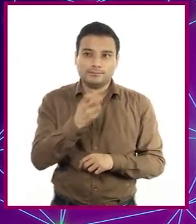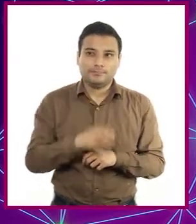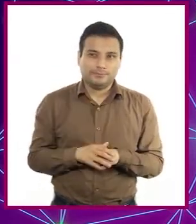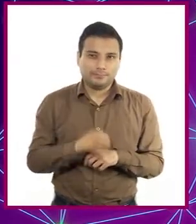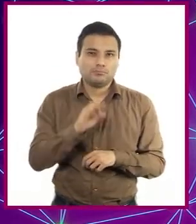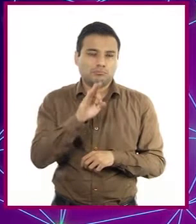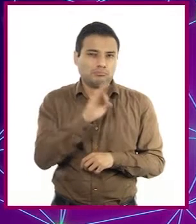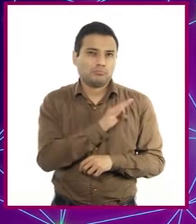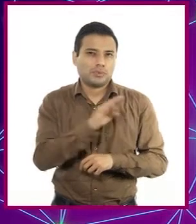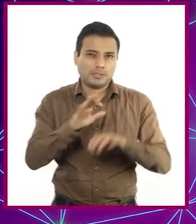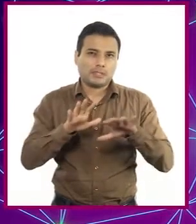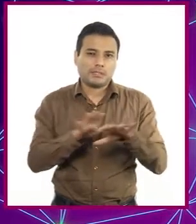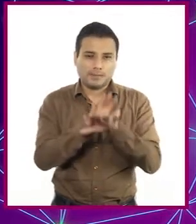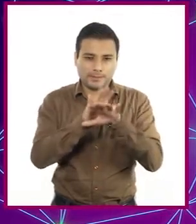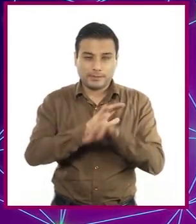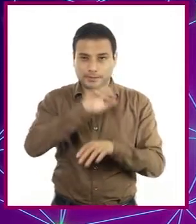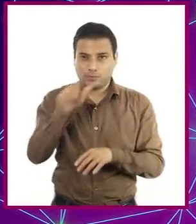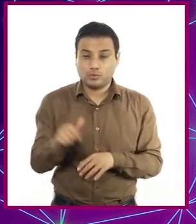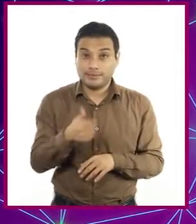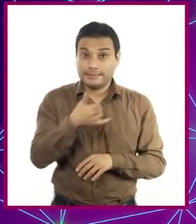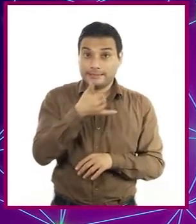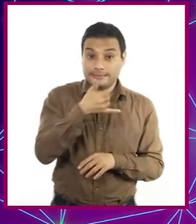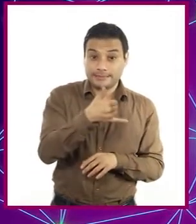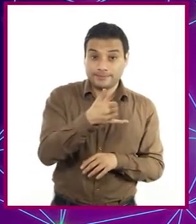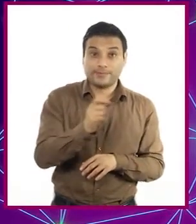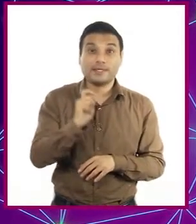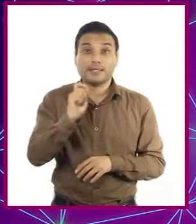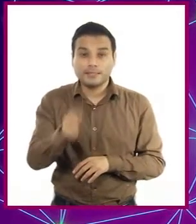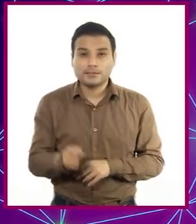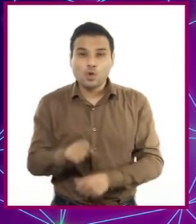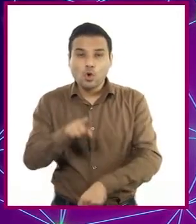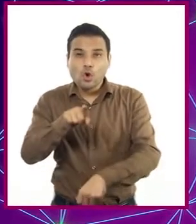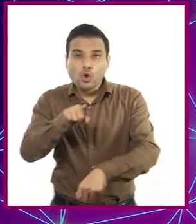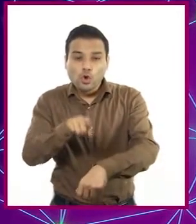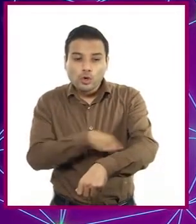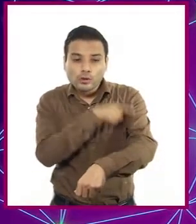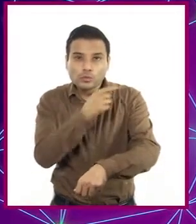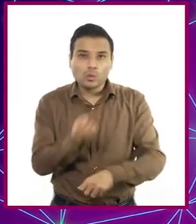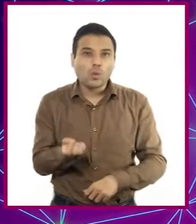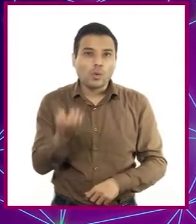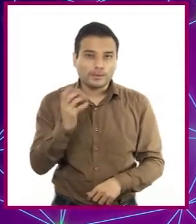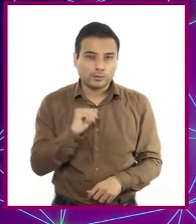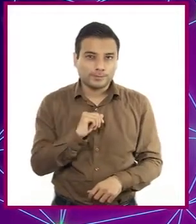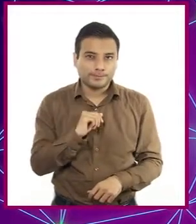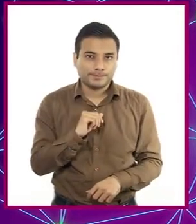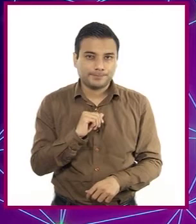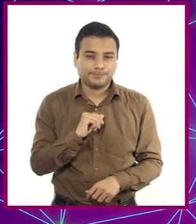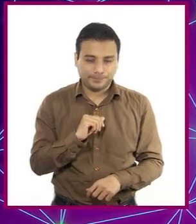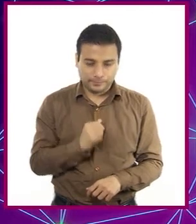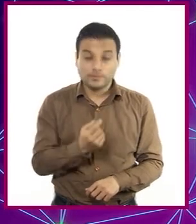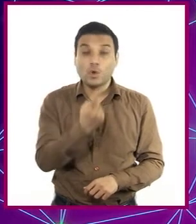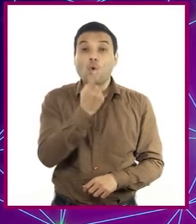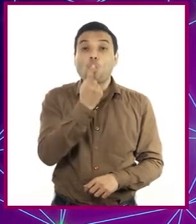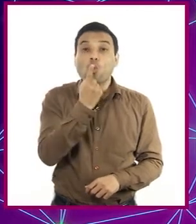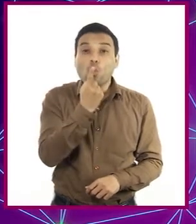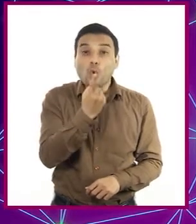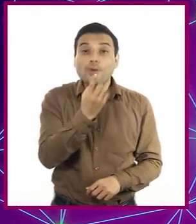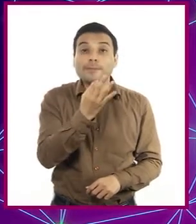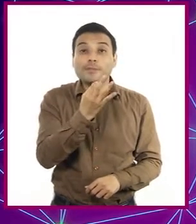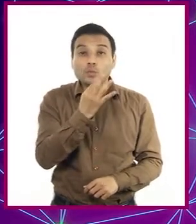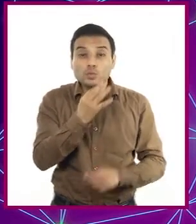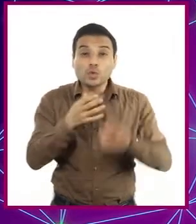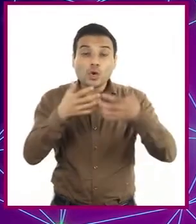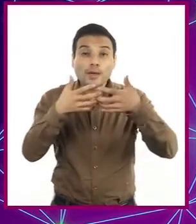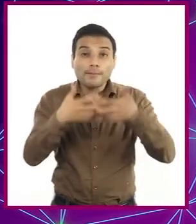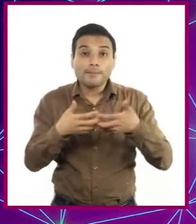se asigna la variable Y a la longitud calada, que es la variable dependiente. En un minuto de operación, la